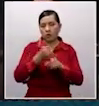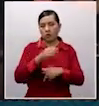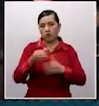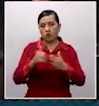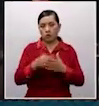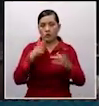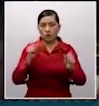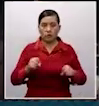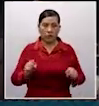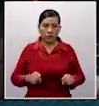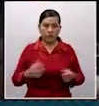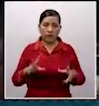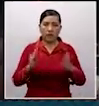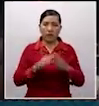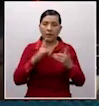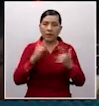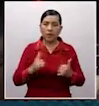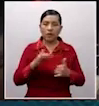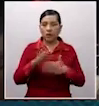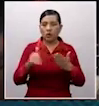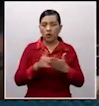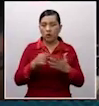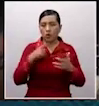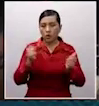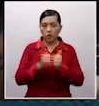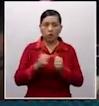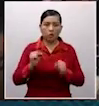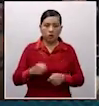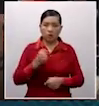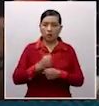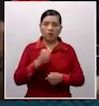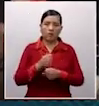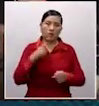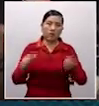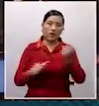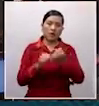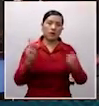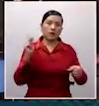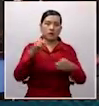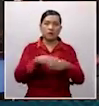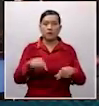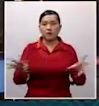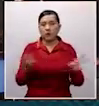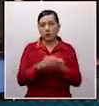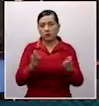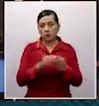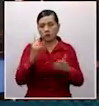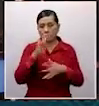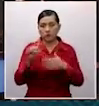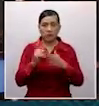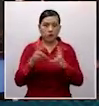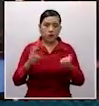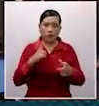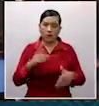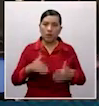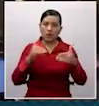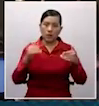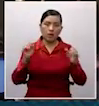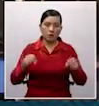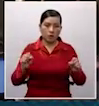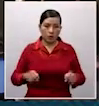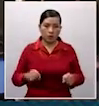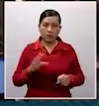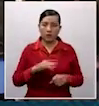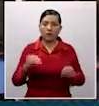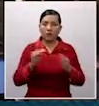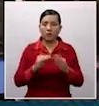en Bolivia, oportunidad donde los más de 40 países asistentes a la reunión, con el eslogan "Por unas políticas de drogas más humanas y